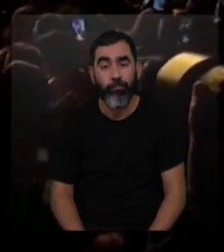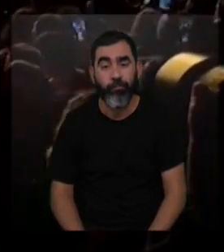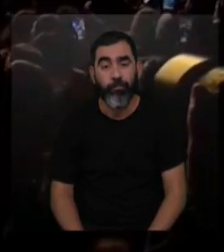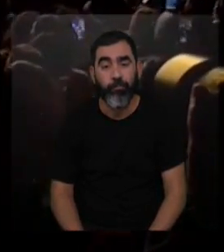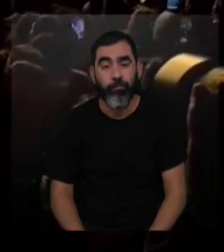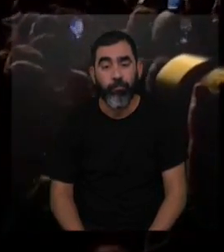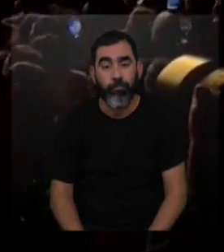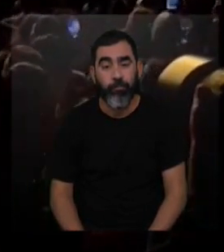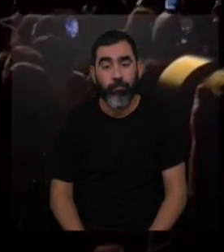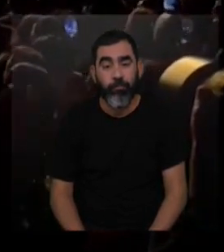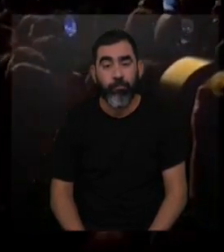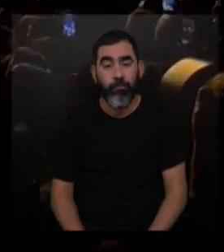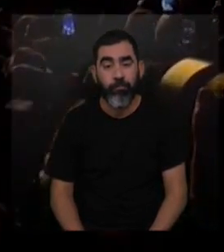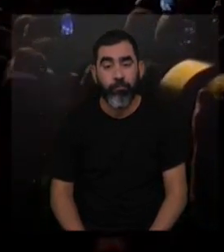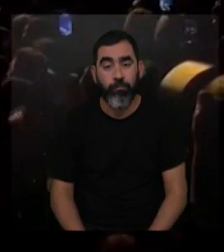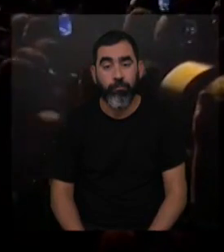siente.